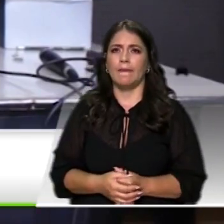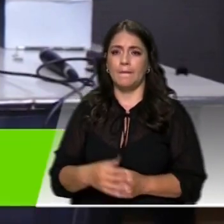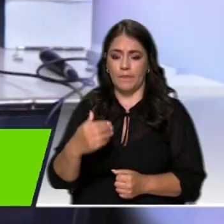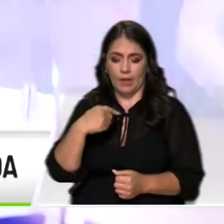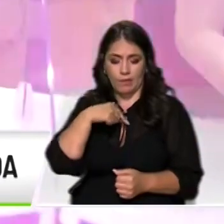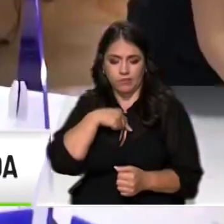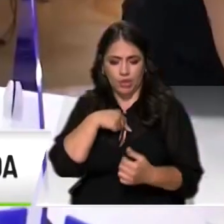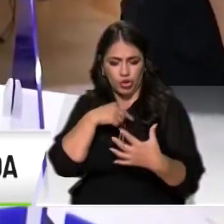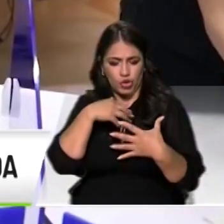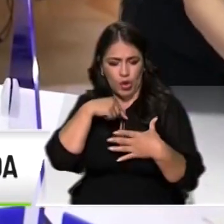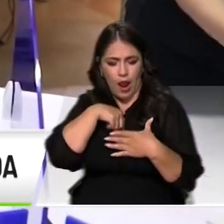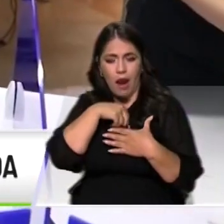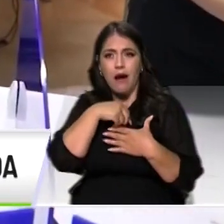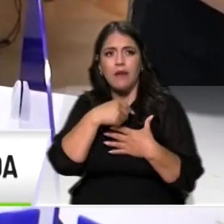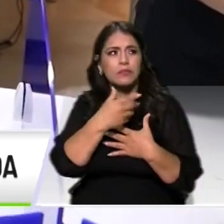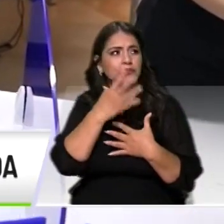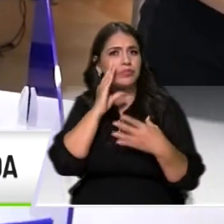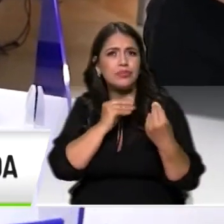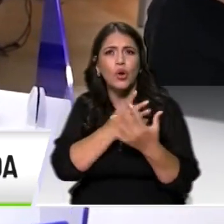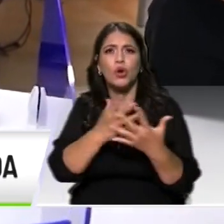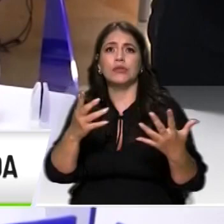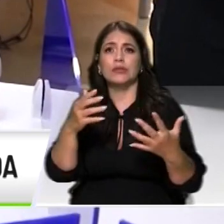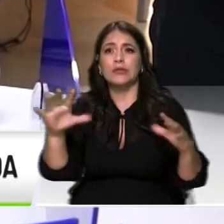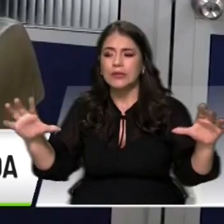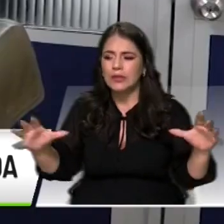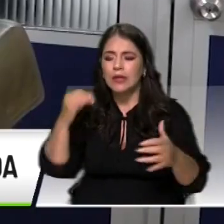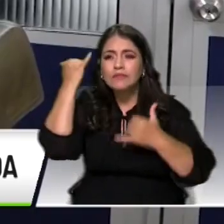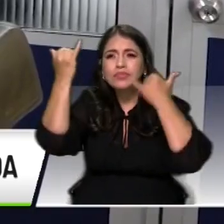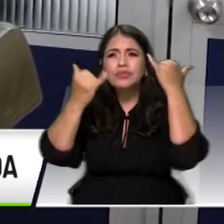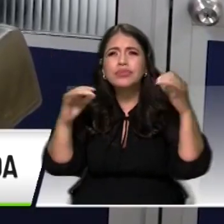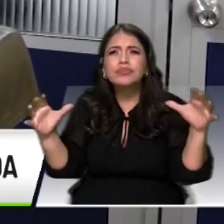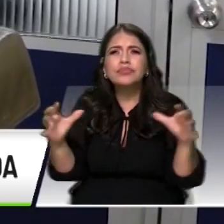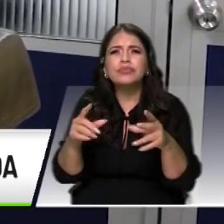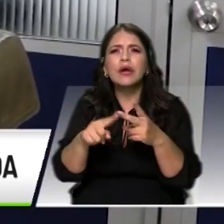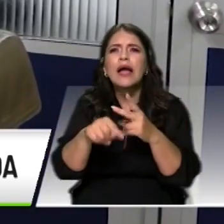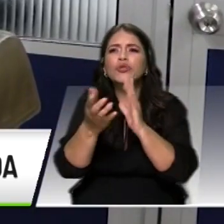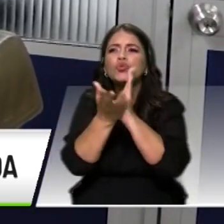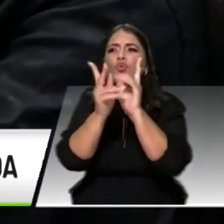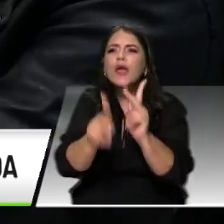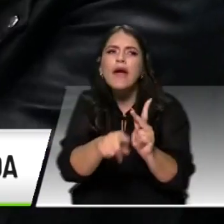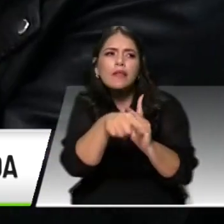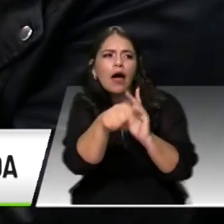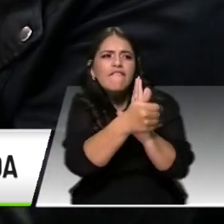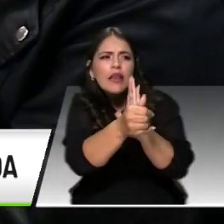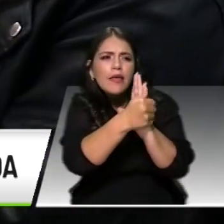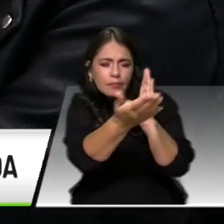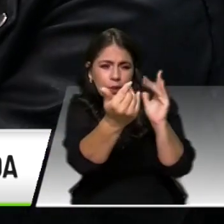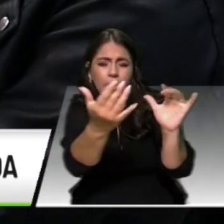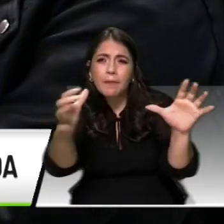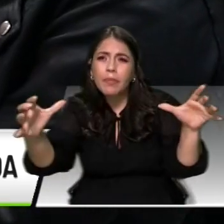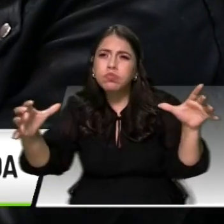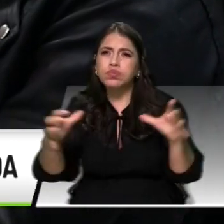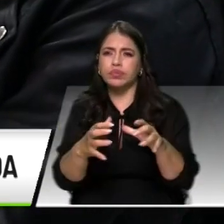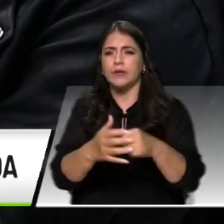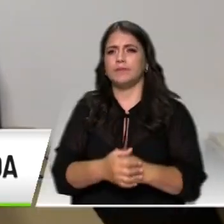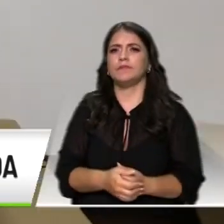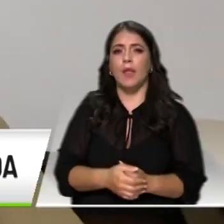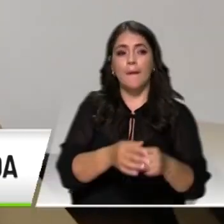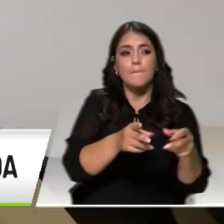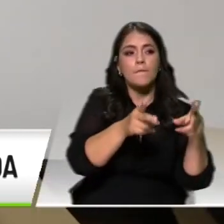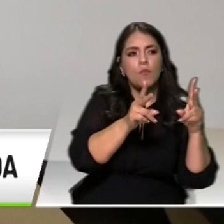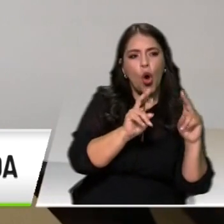como externo. Este espacio creativo busca potenciar las habilidades de los estudiantes uniendo el concepto moda